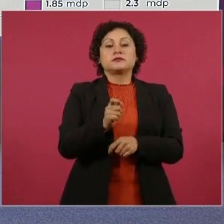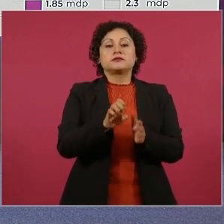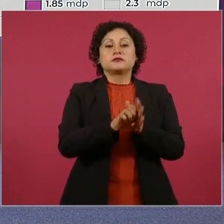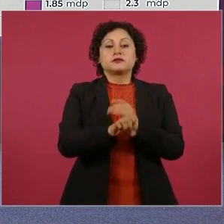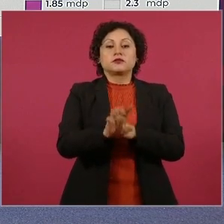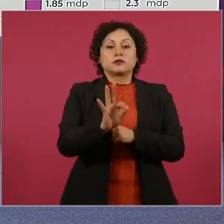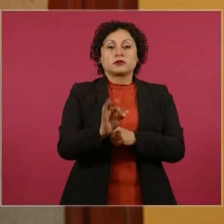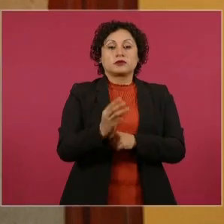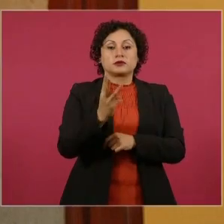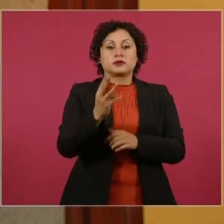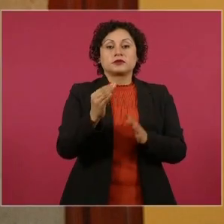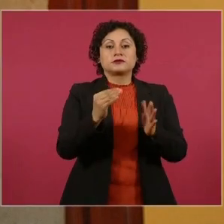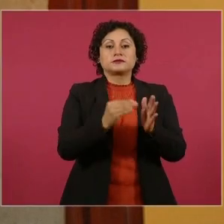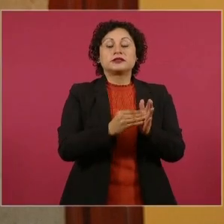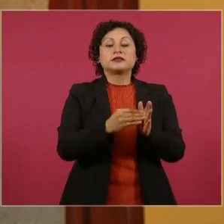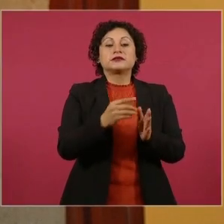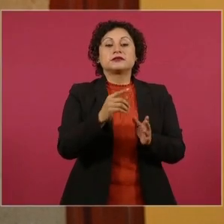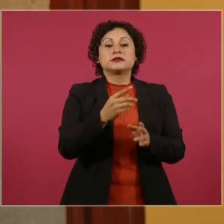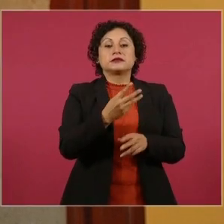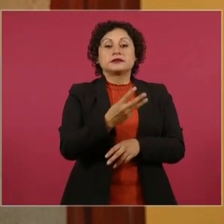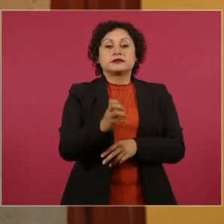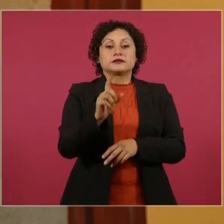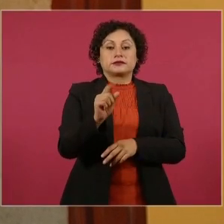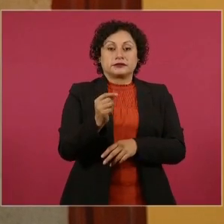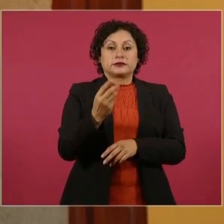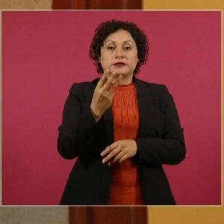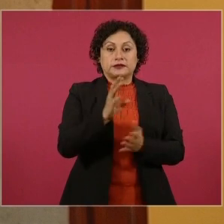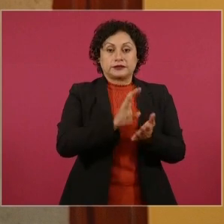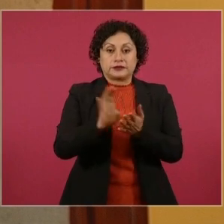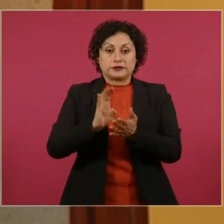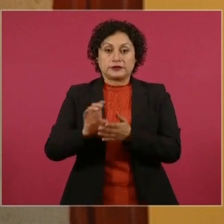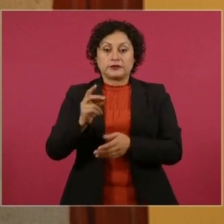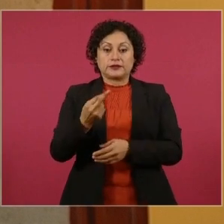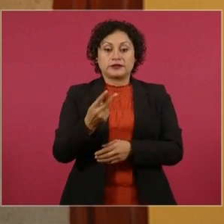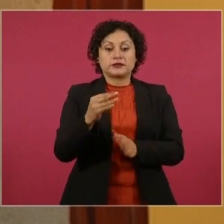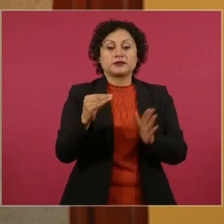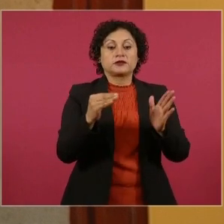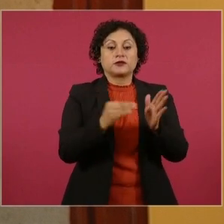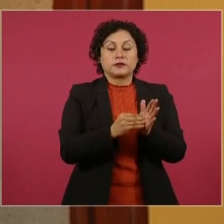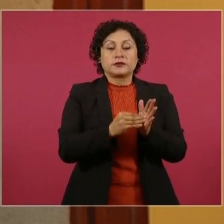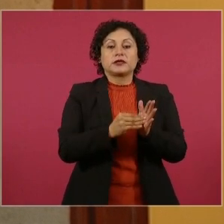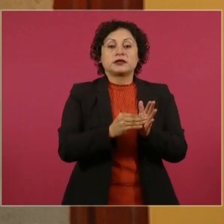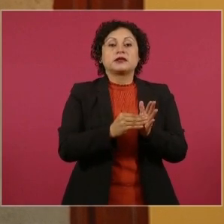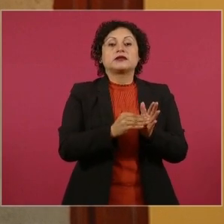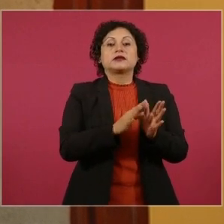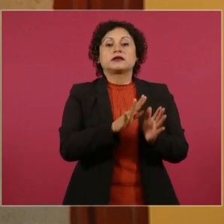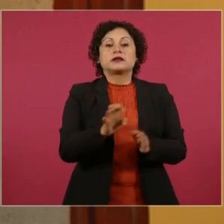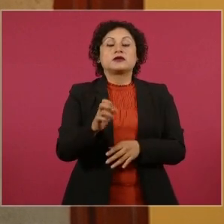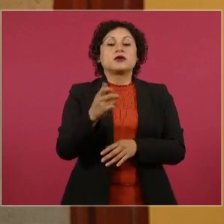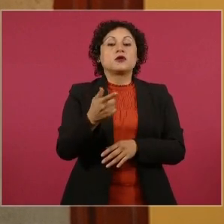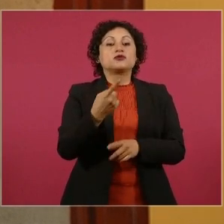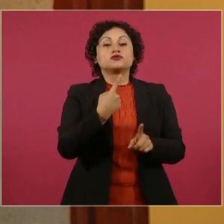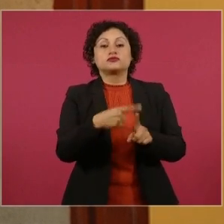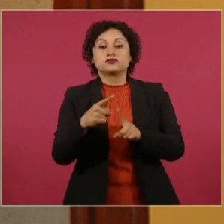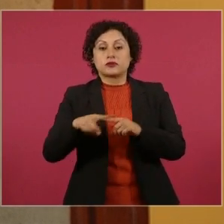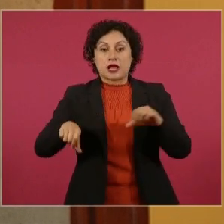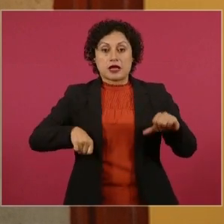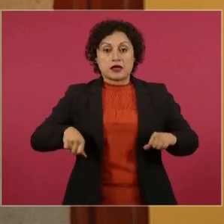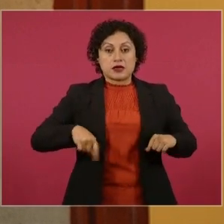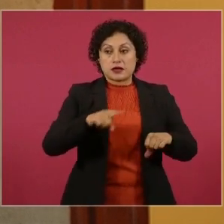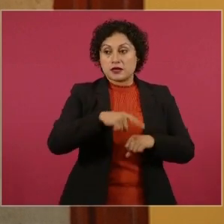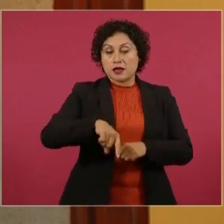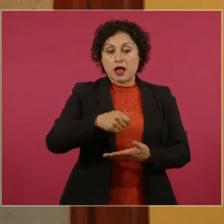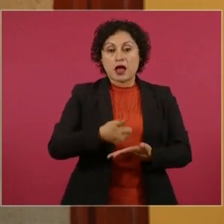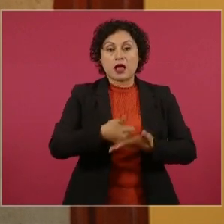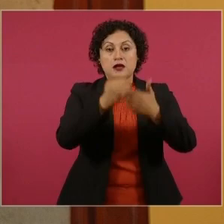43,73 millones de pesos para 38,000 créditos 25,65 acciones de de vivienda para abatir el resago habitacional